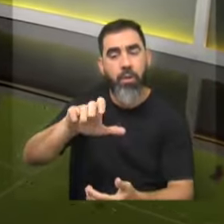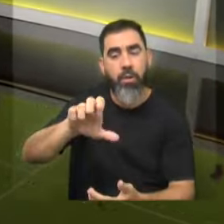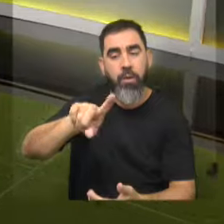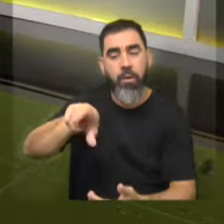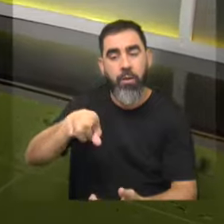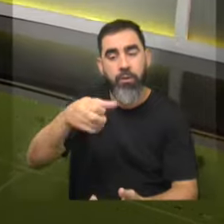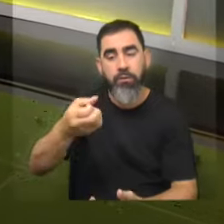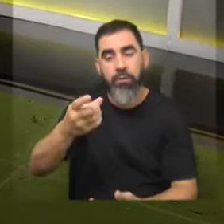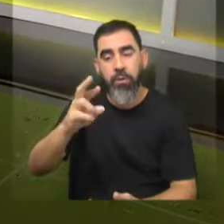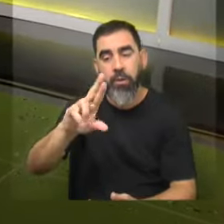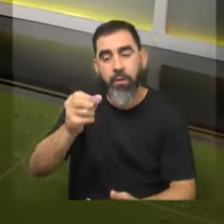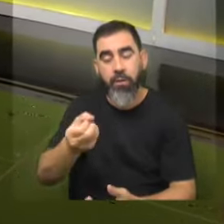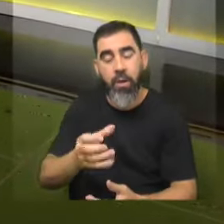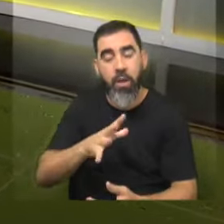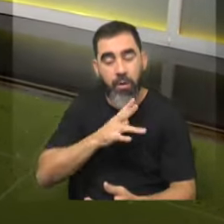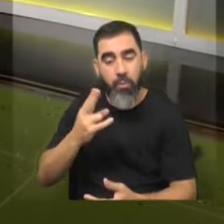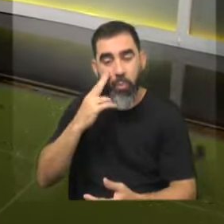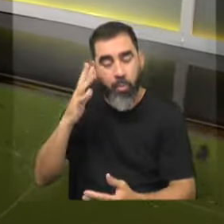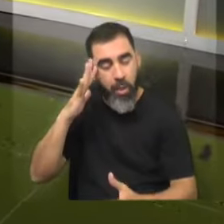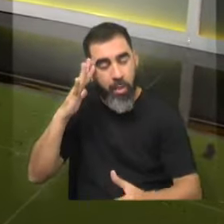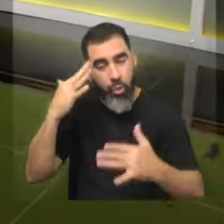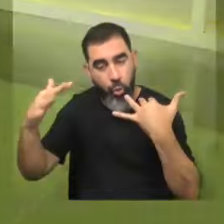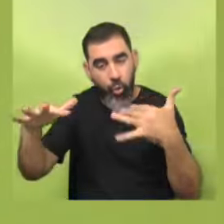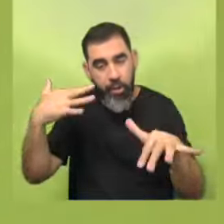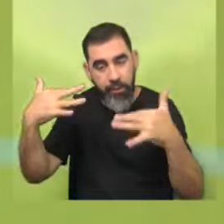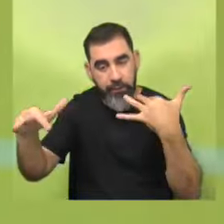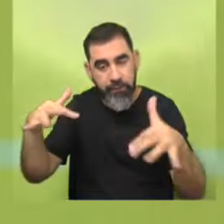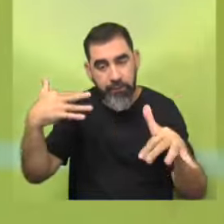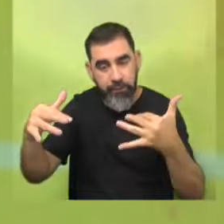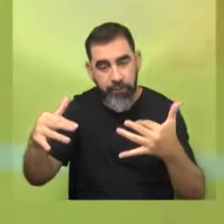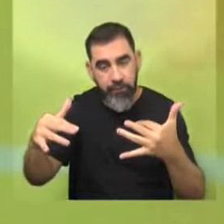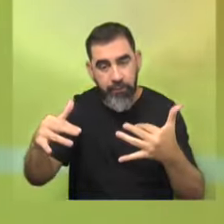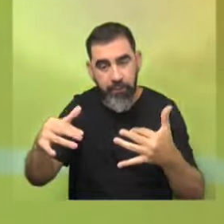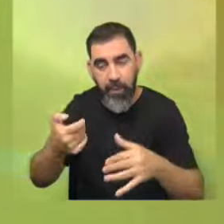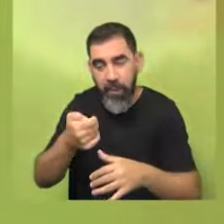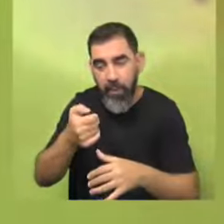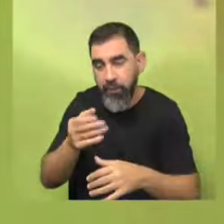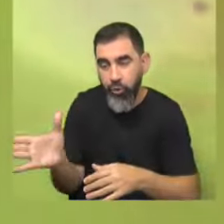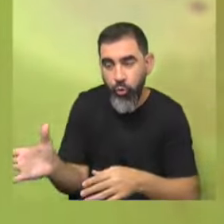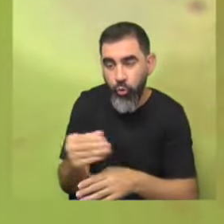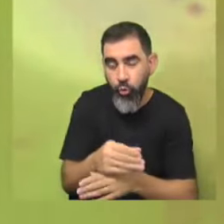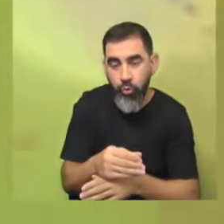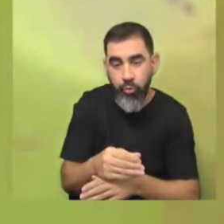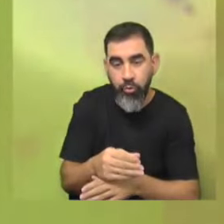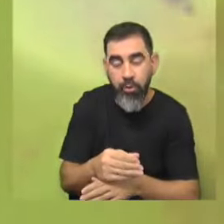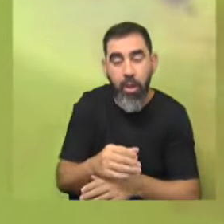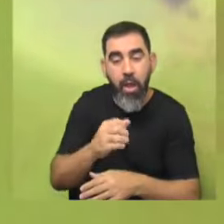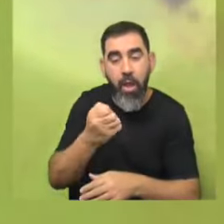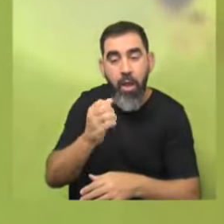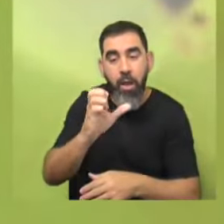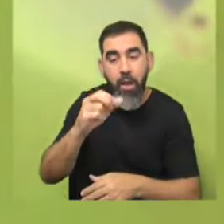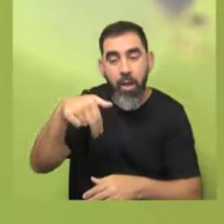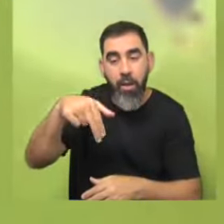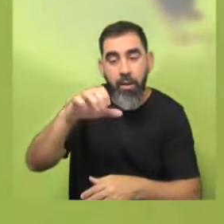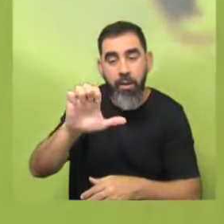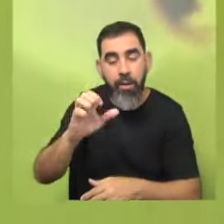con un problema que atraviesa a la adolescencia prácticamente sin perdonar a nadie. Estamos hablando del acné.